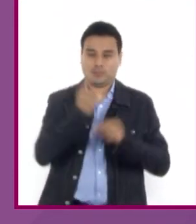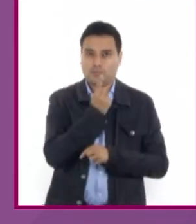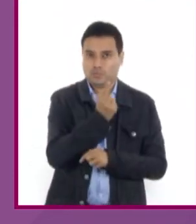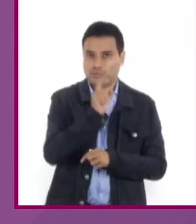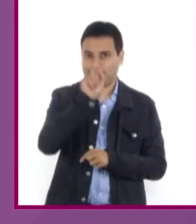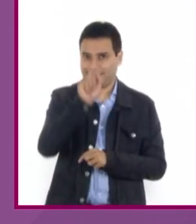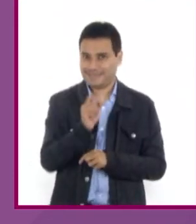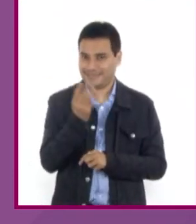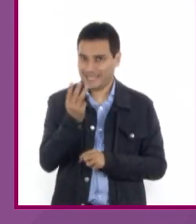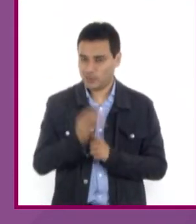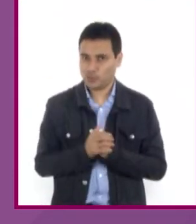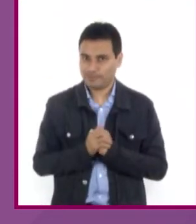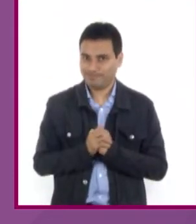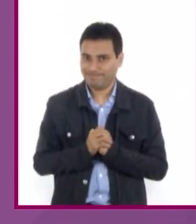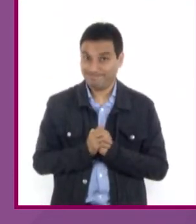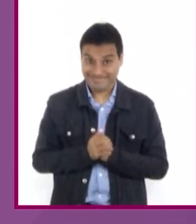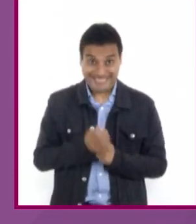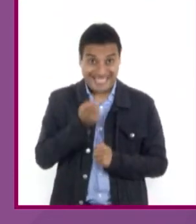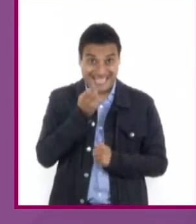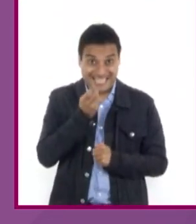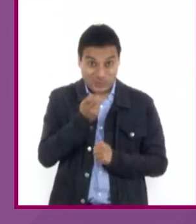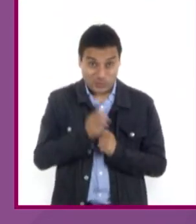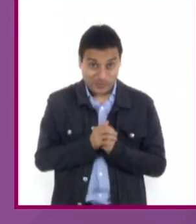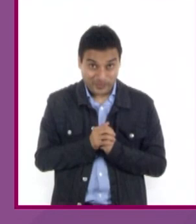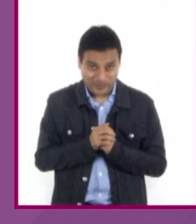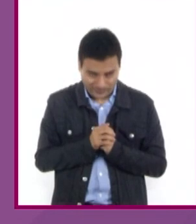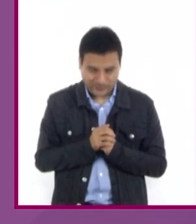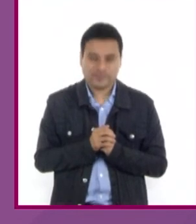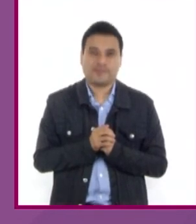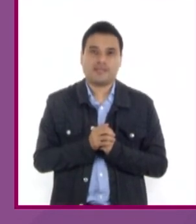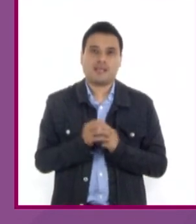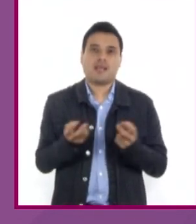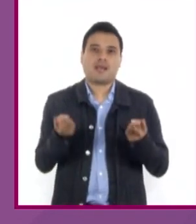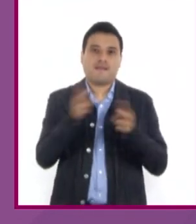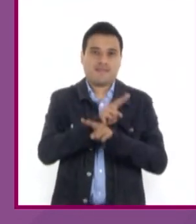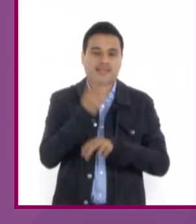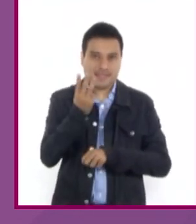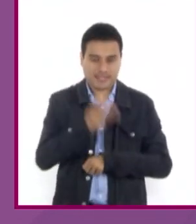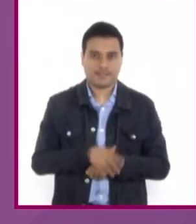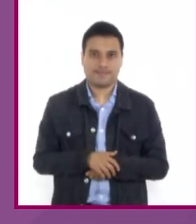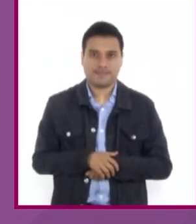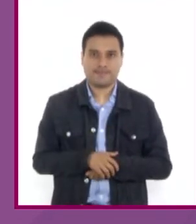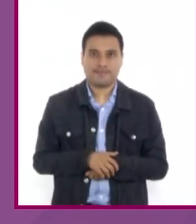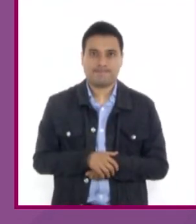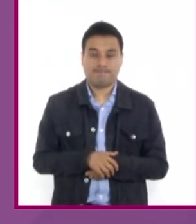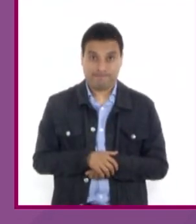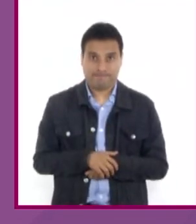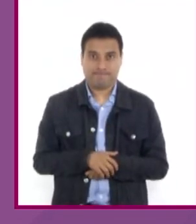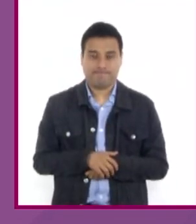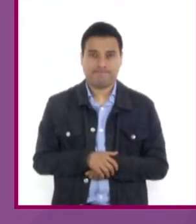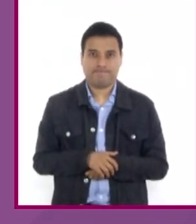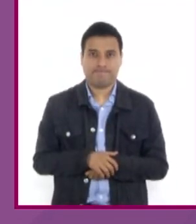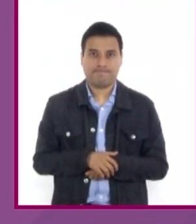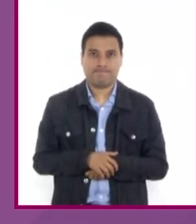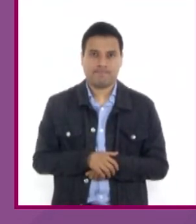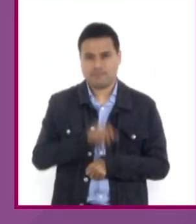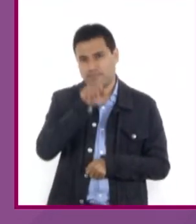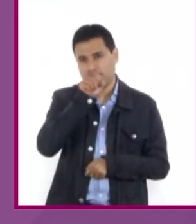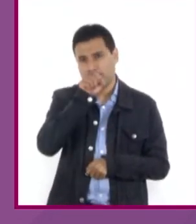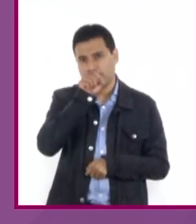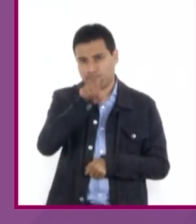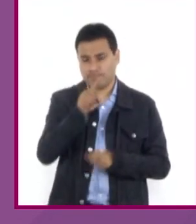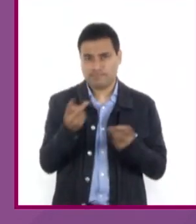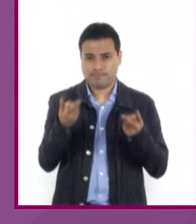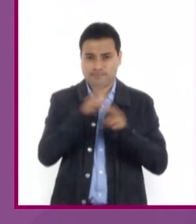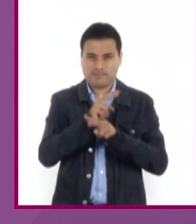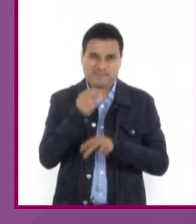1/3. Este factor es el inverso de 3. El factor inverso de escala también se conoce